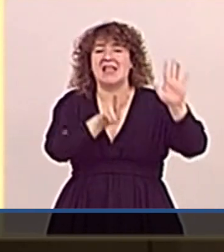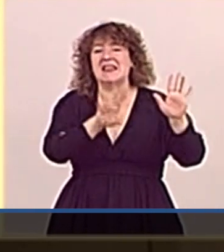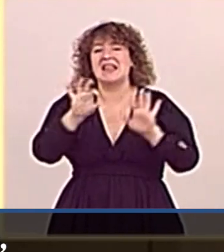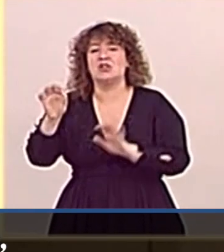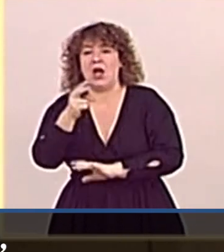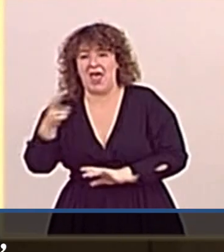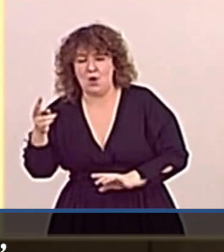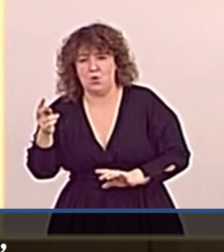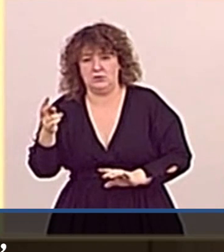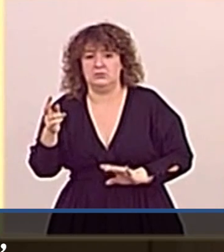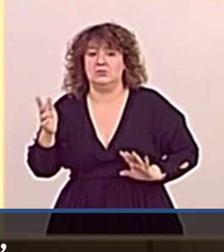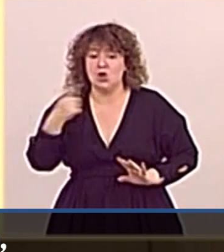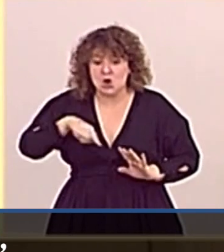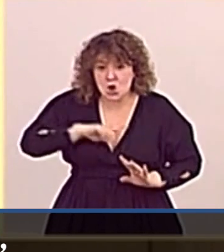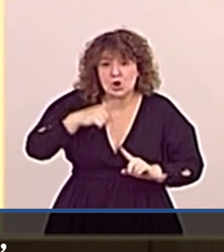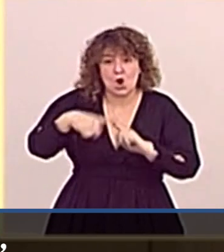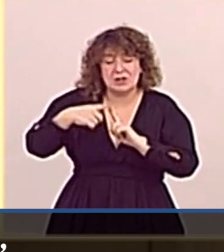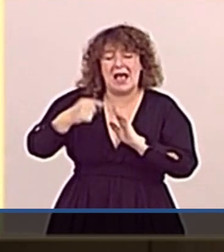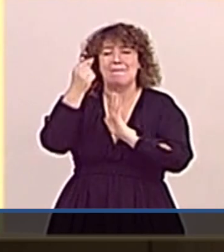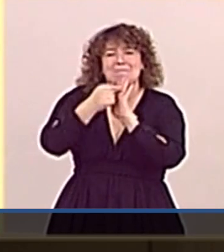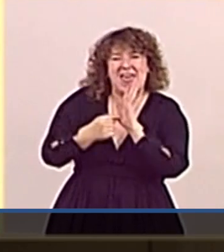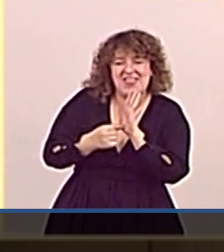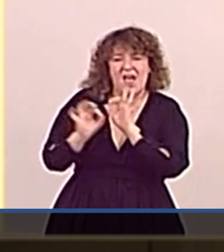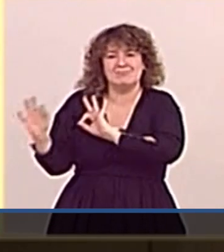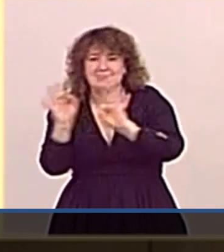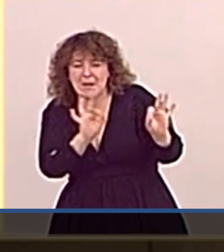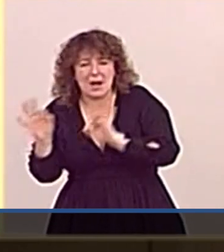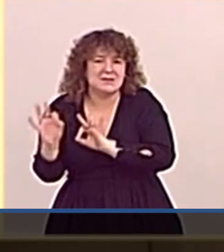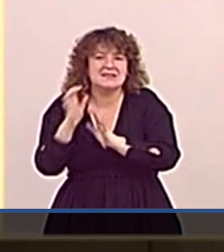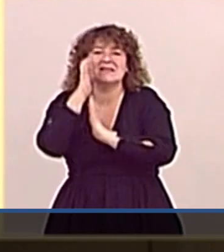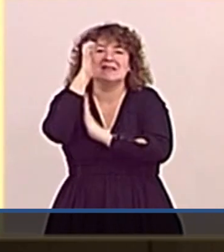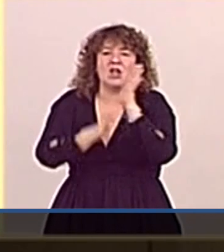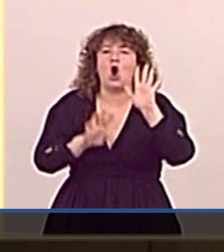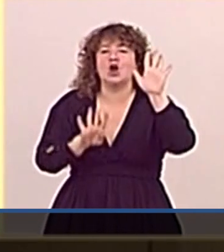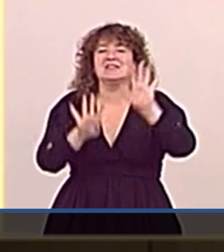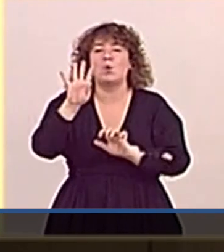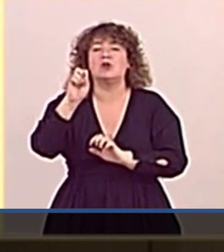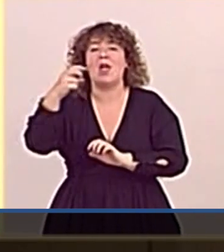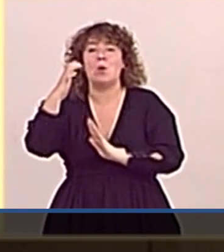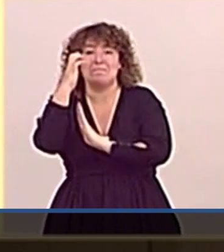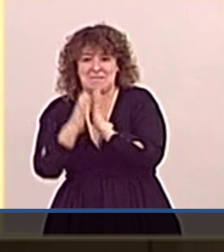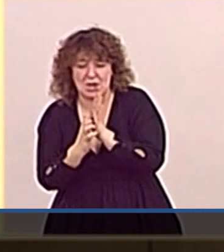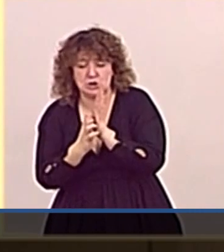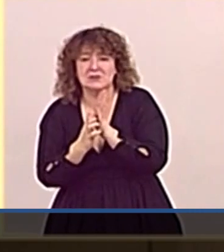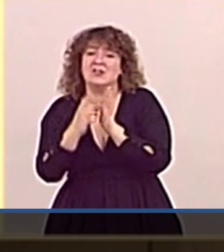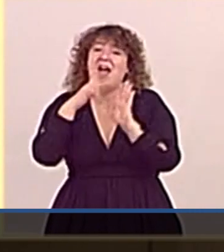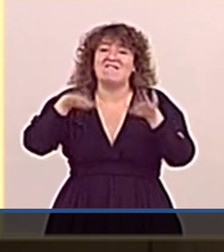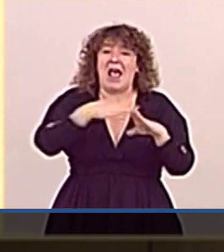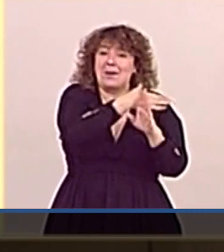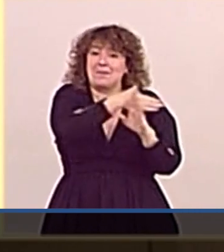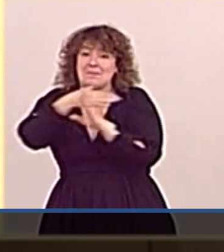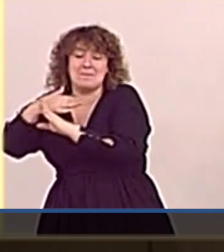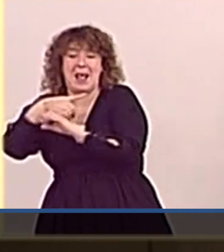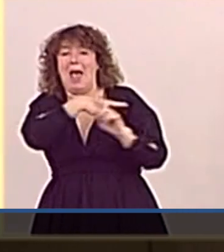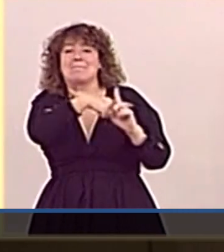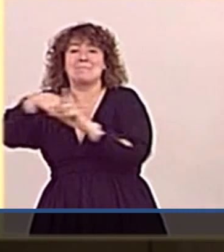euros. Con las medidas que hemos tomado, señorías, se produce una reducción de 84 euros. Por lo tanto, la factura media final,